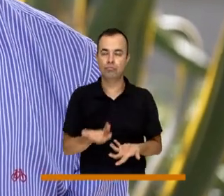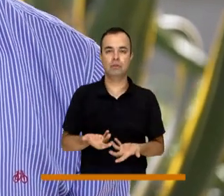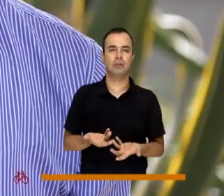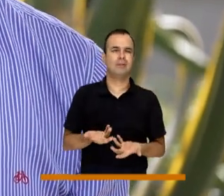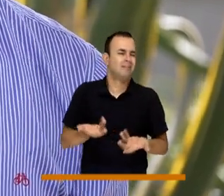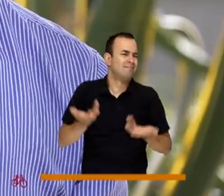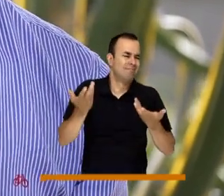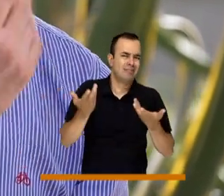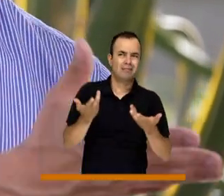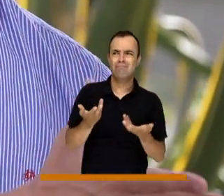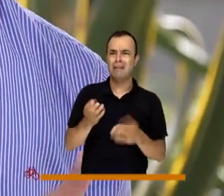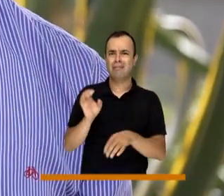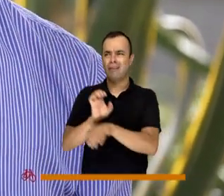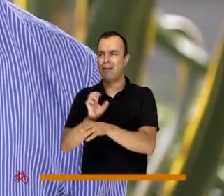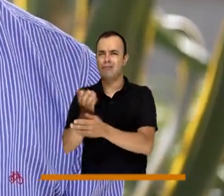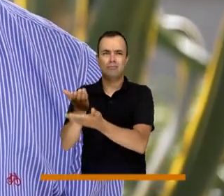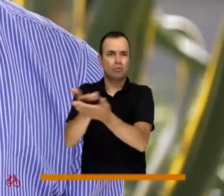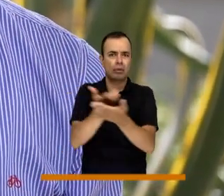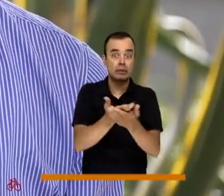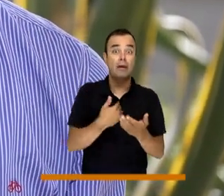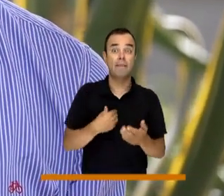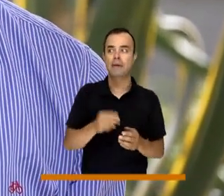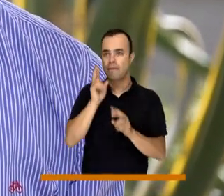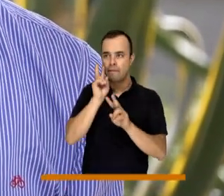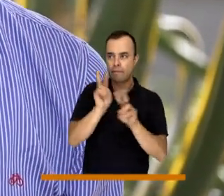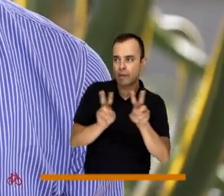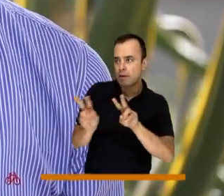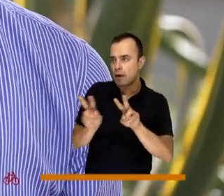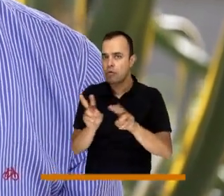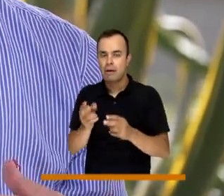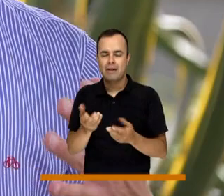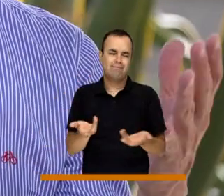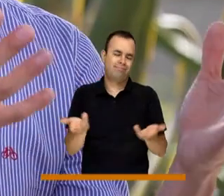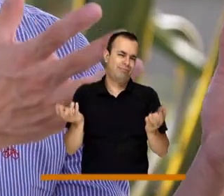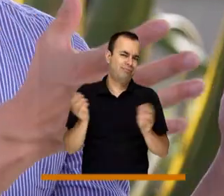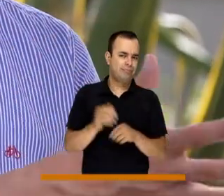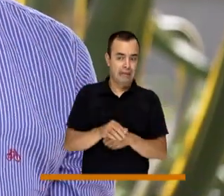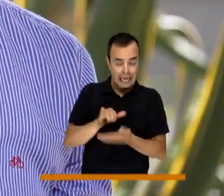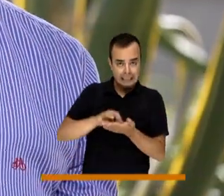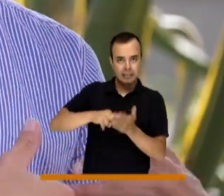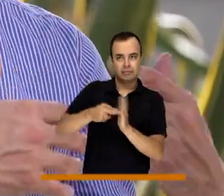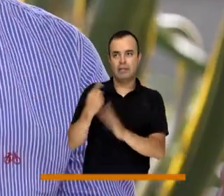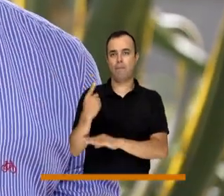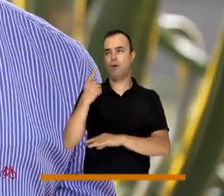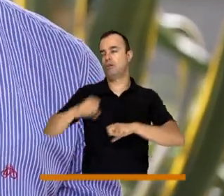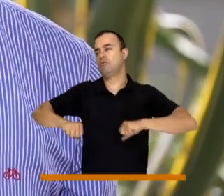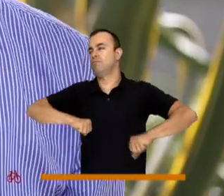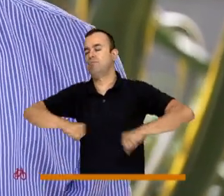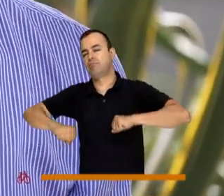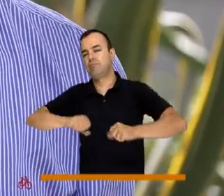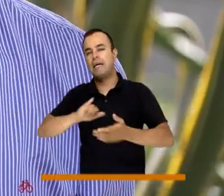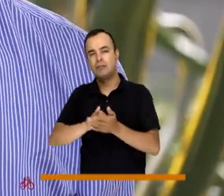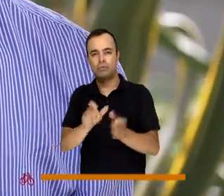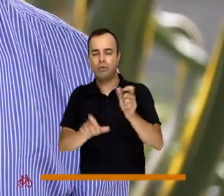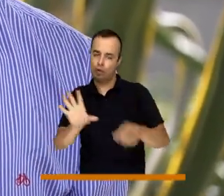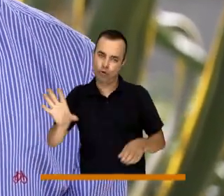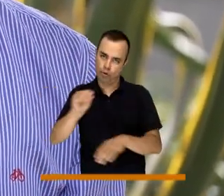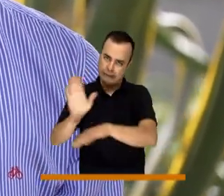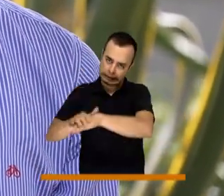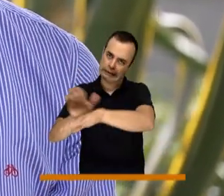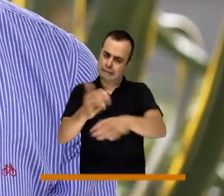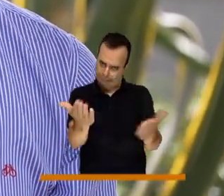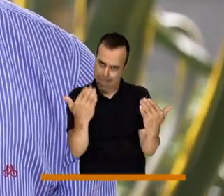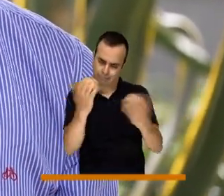algún problema ciudadano, sobre propuestas que se hagan a través de las diferentes entidades o a través de vedurías. En fin, hay muchas otras formas de hacerla, y creo